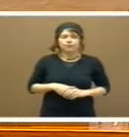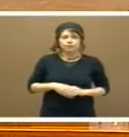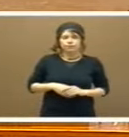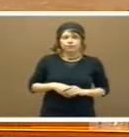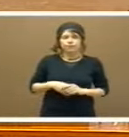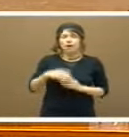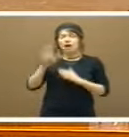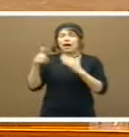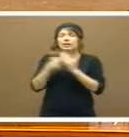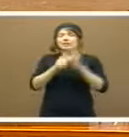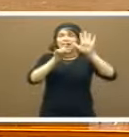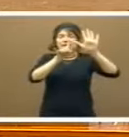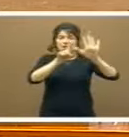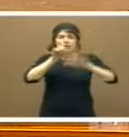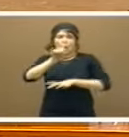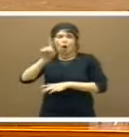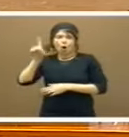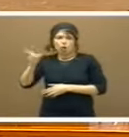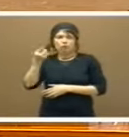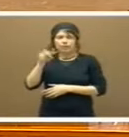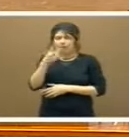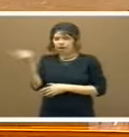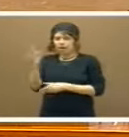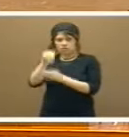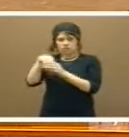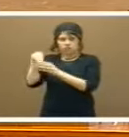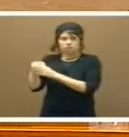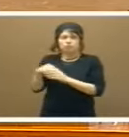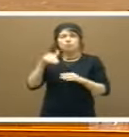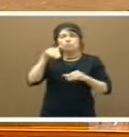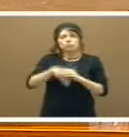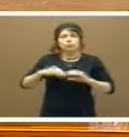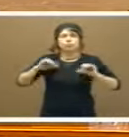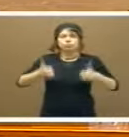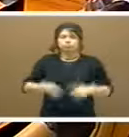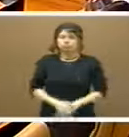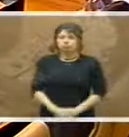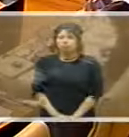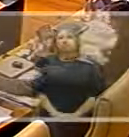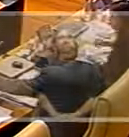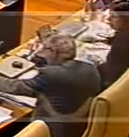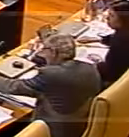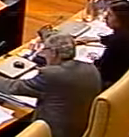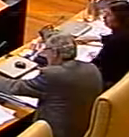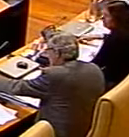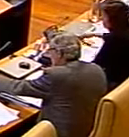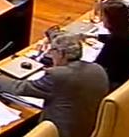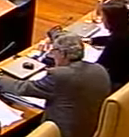a las 611, también ambas incluidas. Entramos en votación.